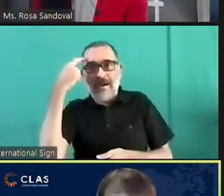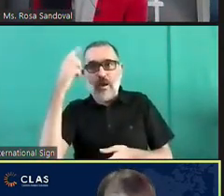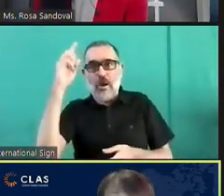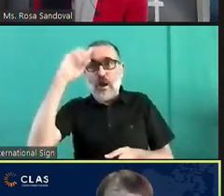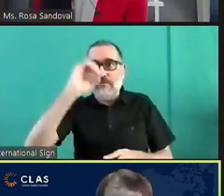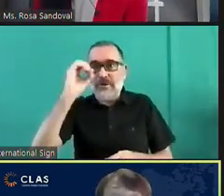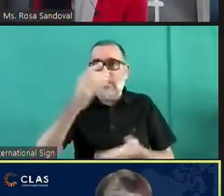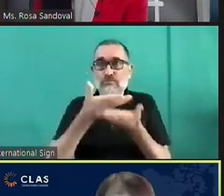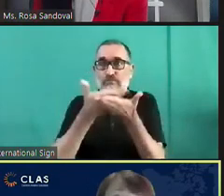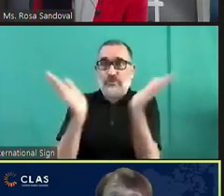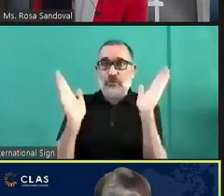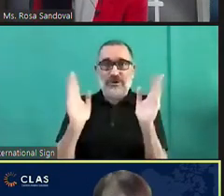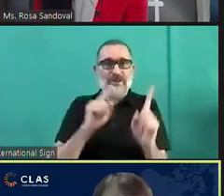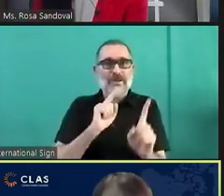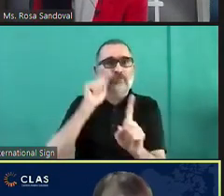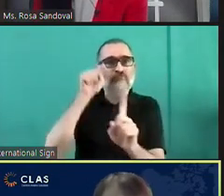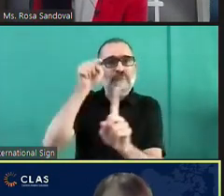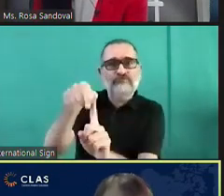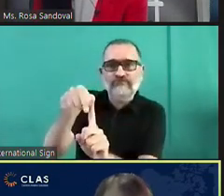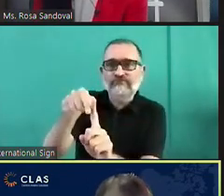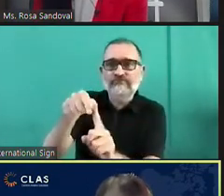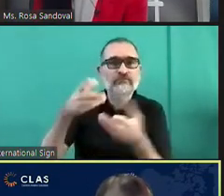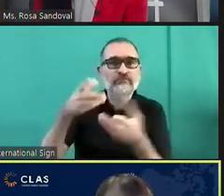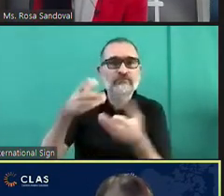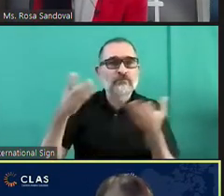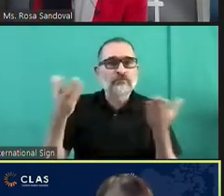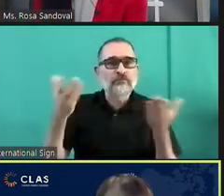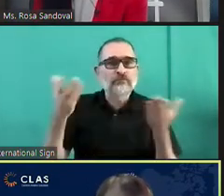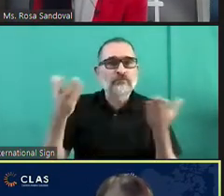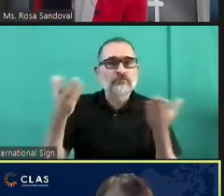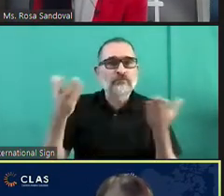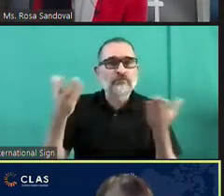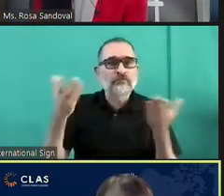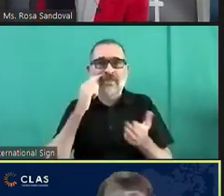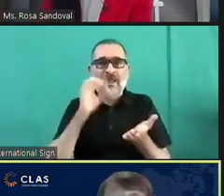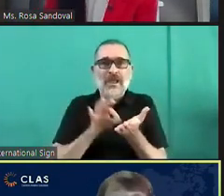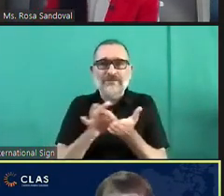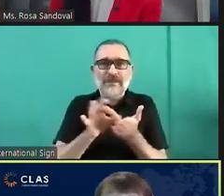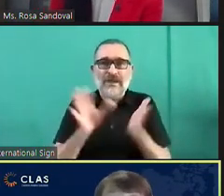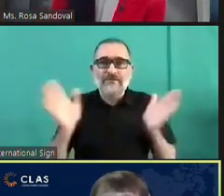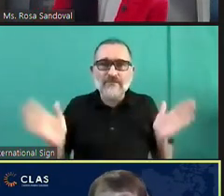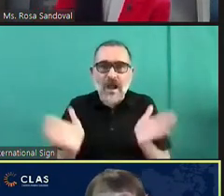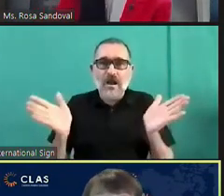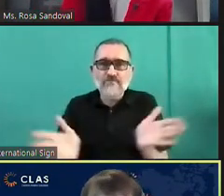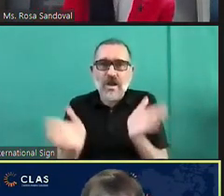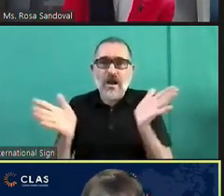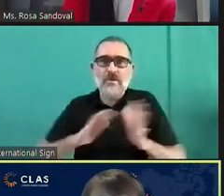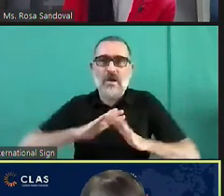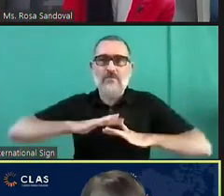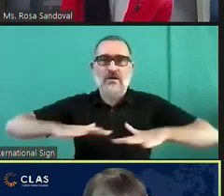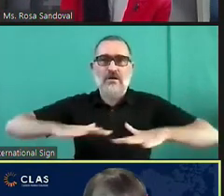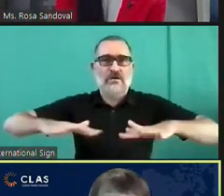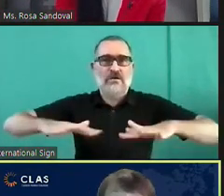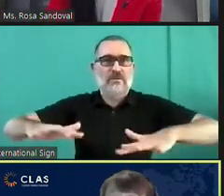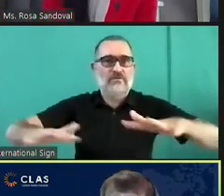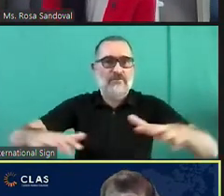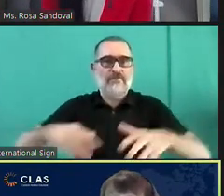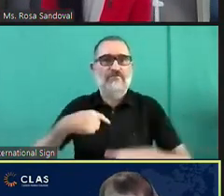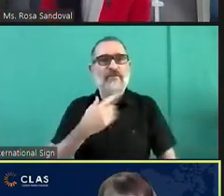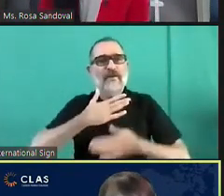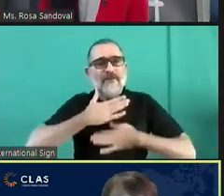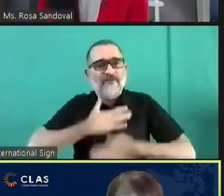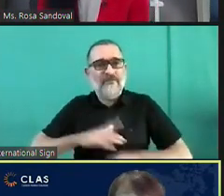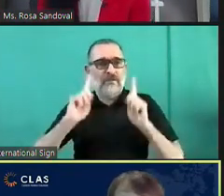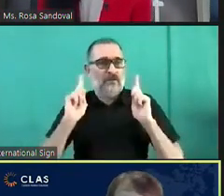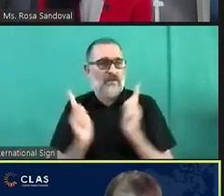nos explican y nos ayudan a entender cómo comunicarnos y el impacto ha sido muy grande yo no quiero